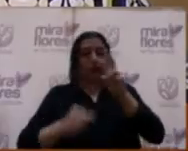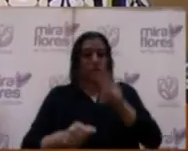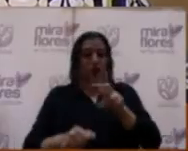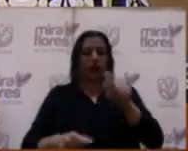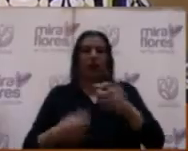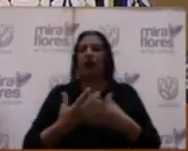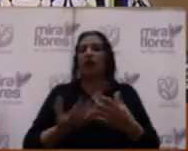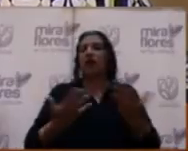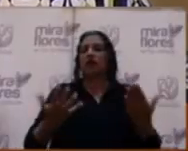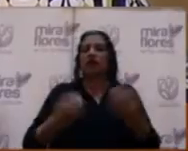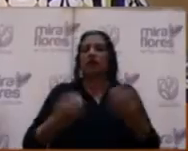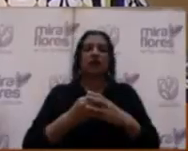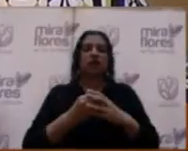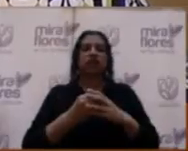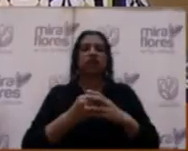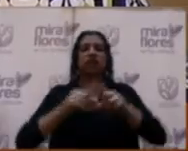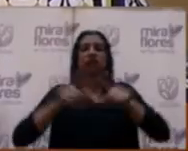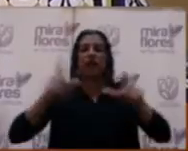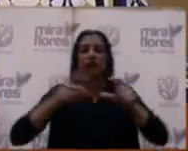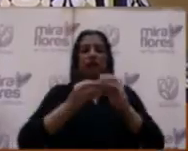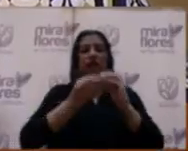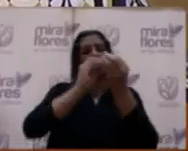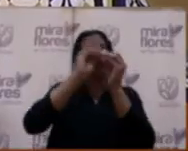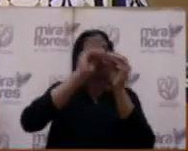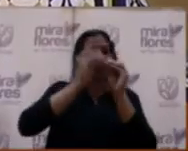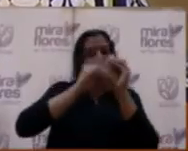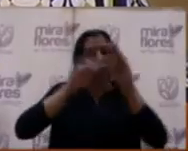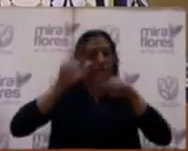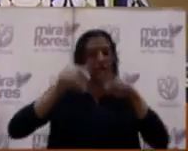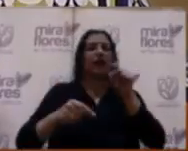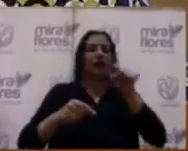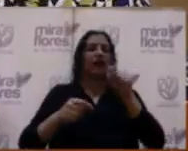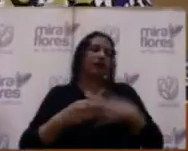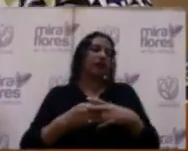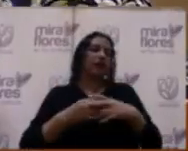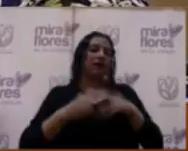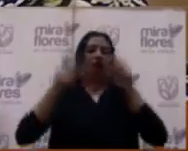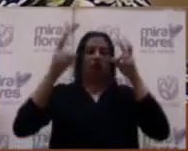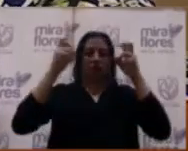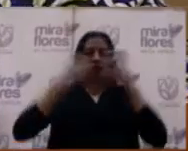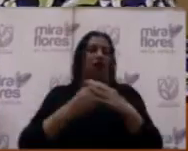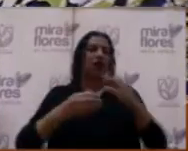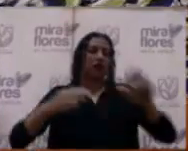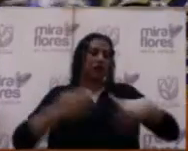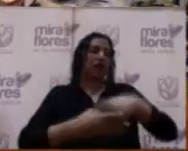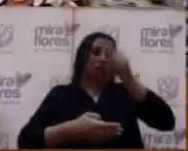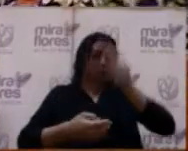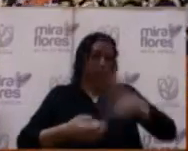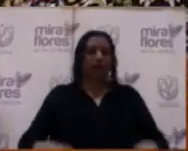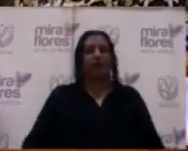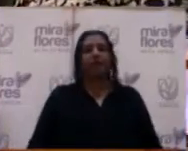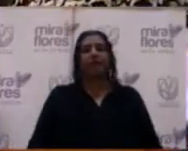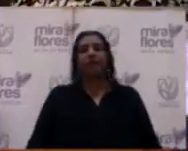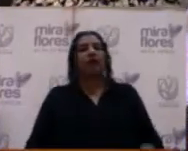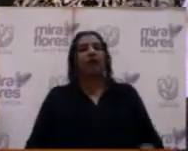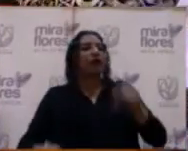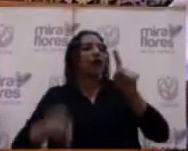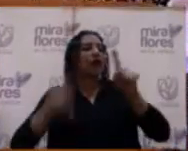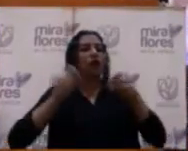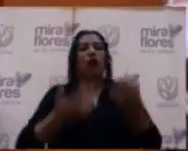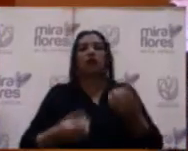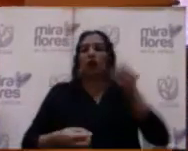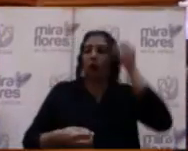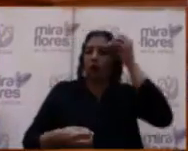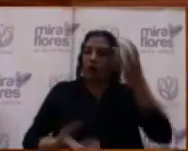que necesitan del cuidado y entonces de eso se trata este convenio. Muchas gracias. Muy bien, si hay alguna otra intervención